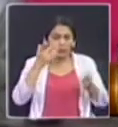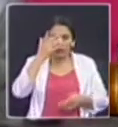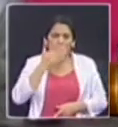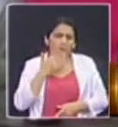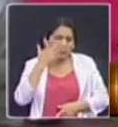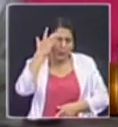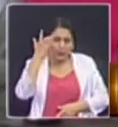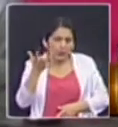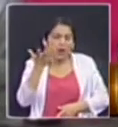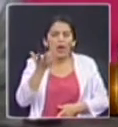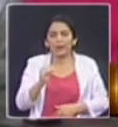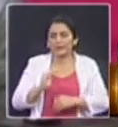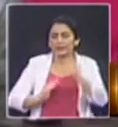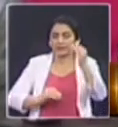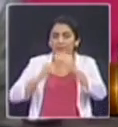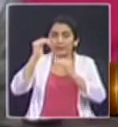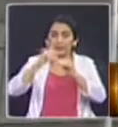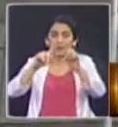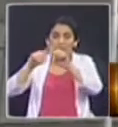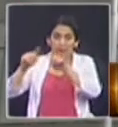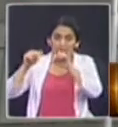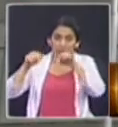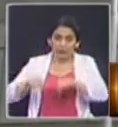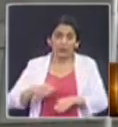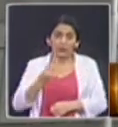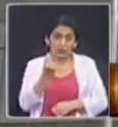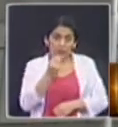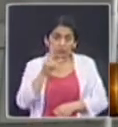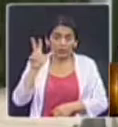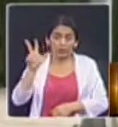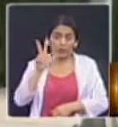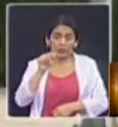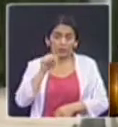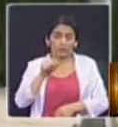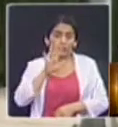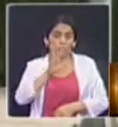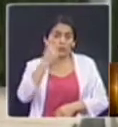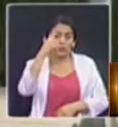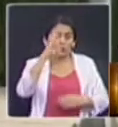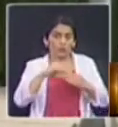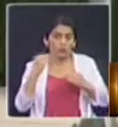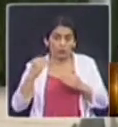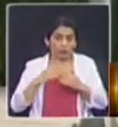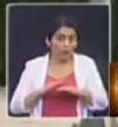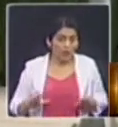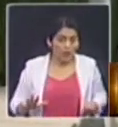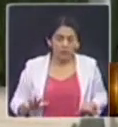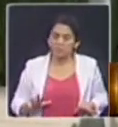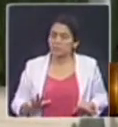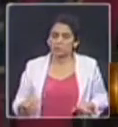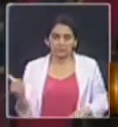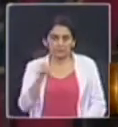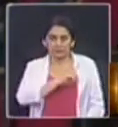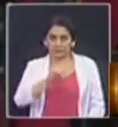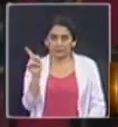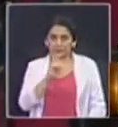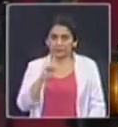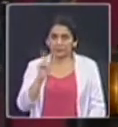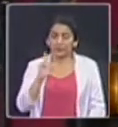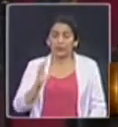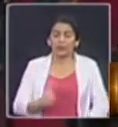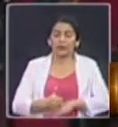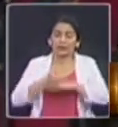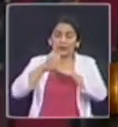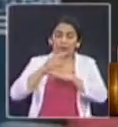obras estratégicas no sería de 33.5 millones de dólares como se conoció inicialmente, según el procurador del Estado,